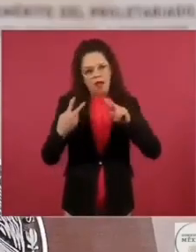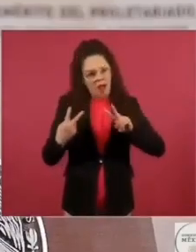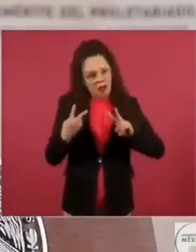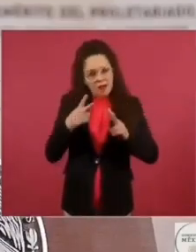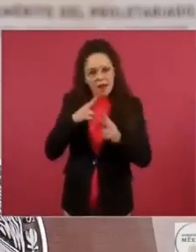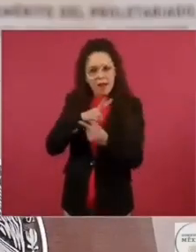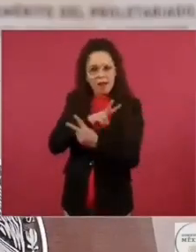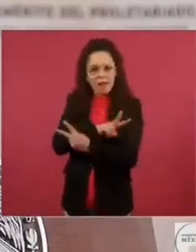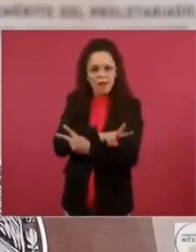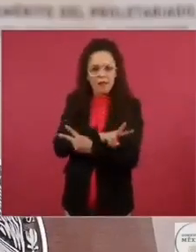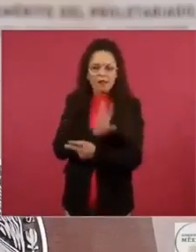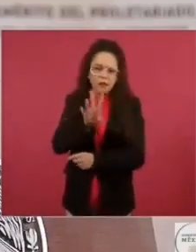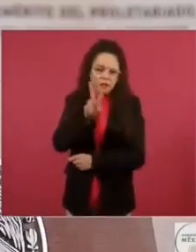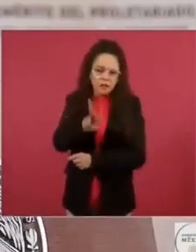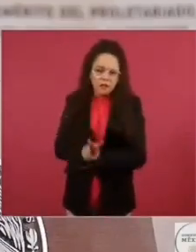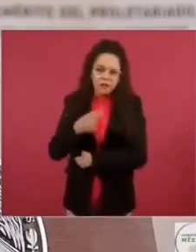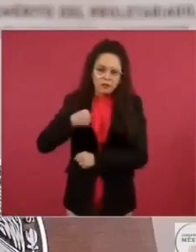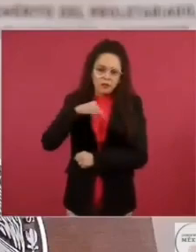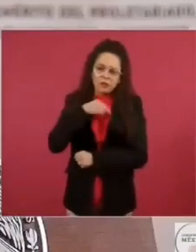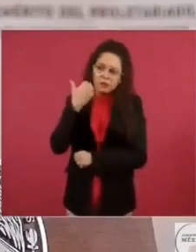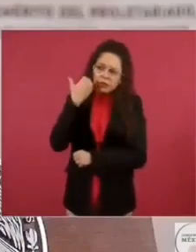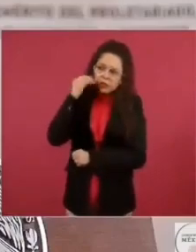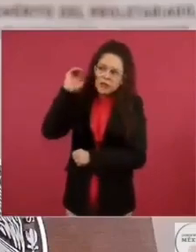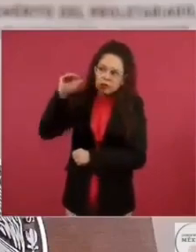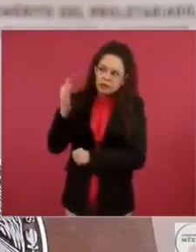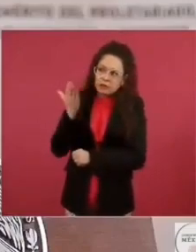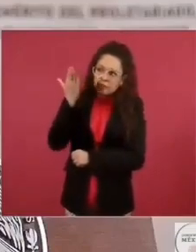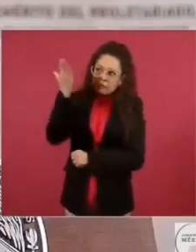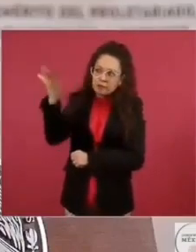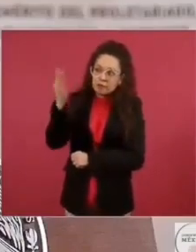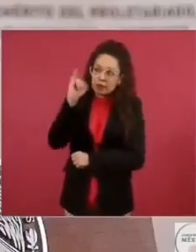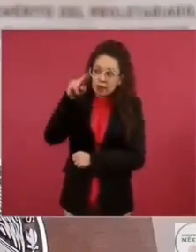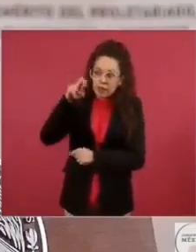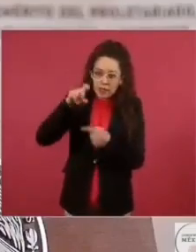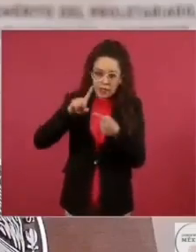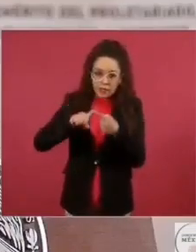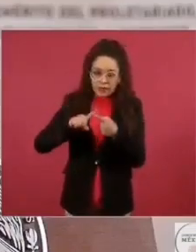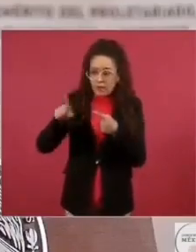no he visto al INE que se pronuncie, que esté en contra de los dichos